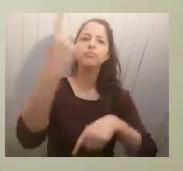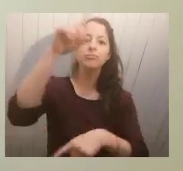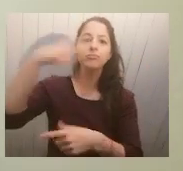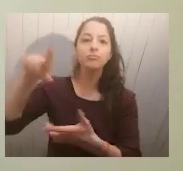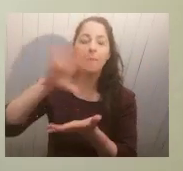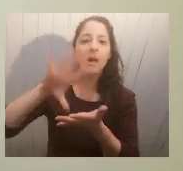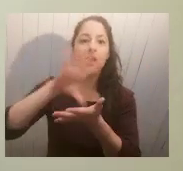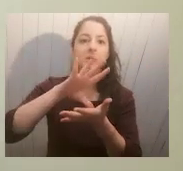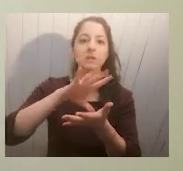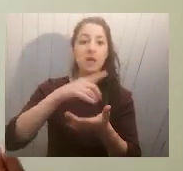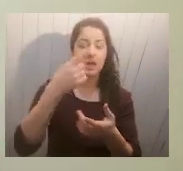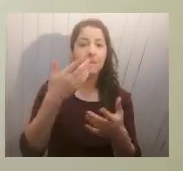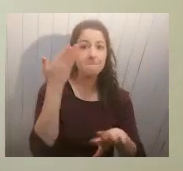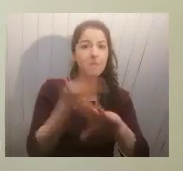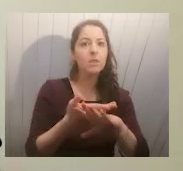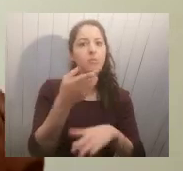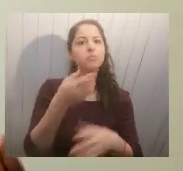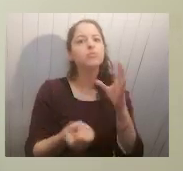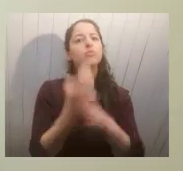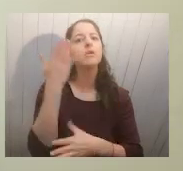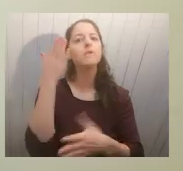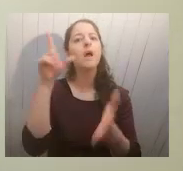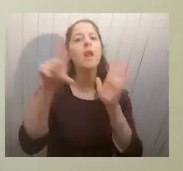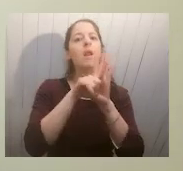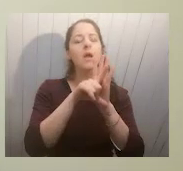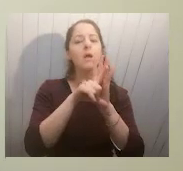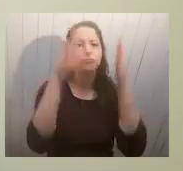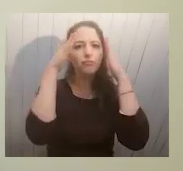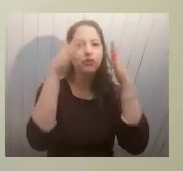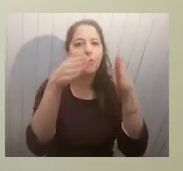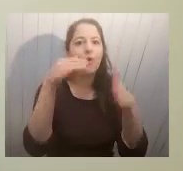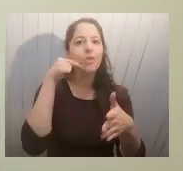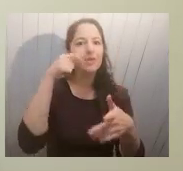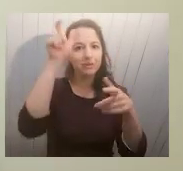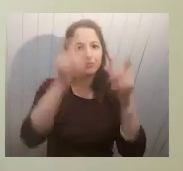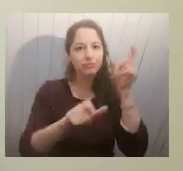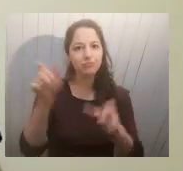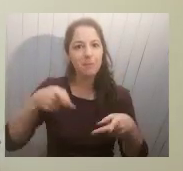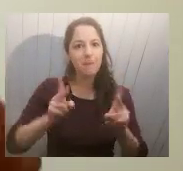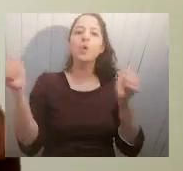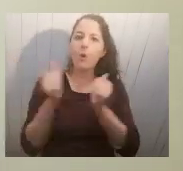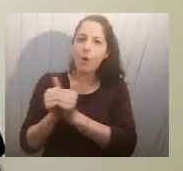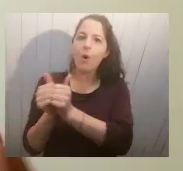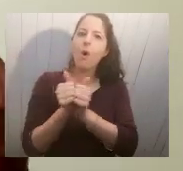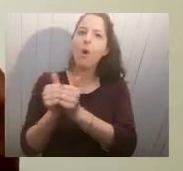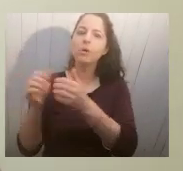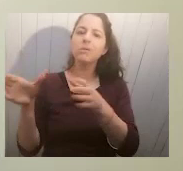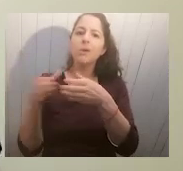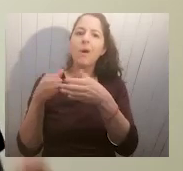humanos y siguiendo los planteamientos de las organizaciones migrantes. Exigimos